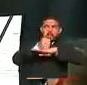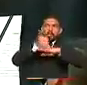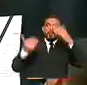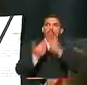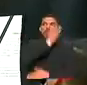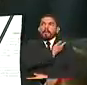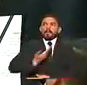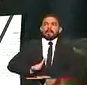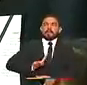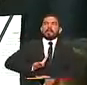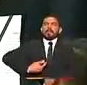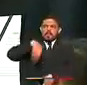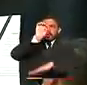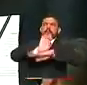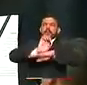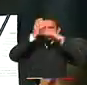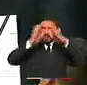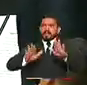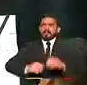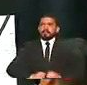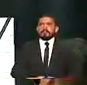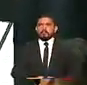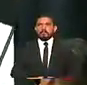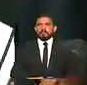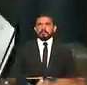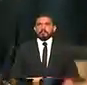como presidente constitucional de la República del Ecuador.